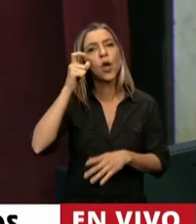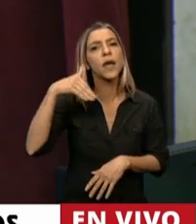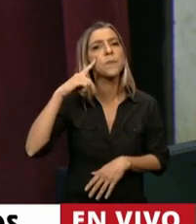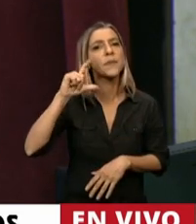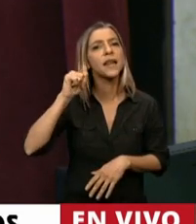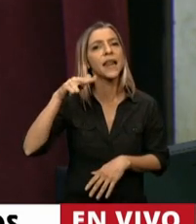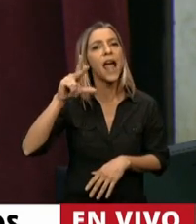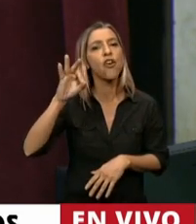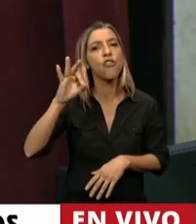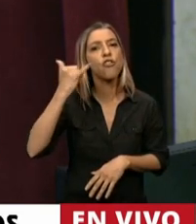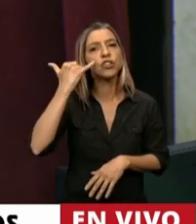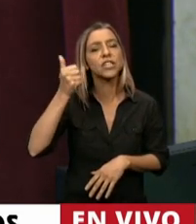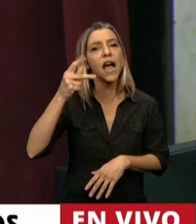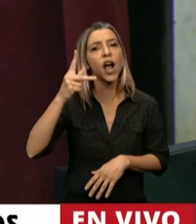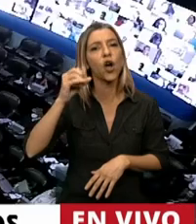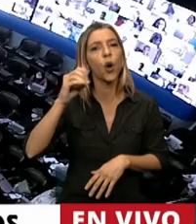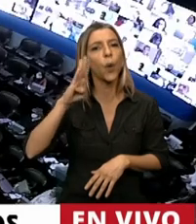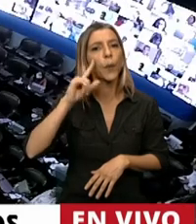Emiliano Jacobiti.